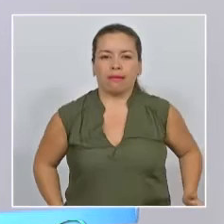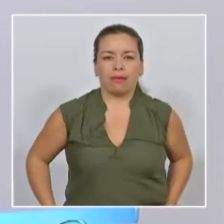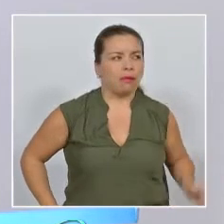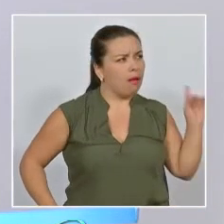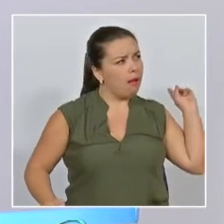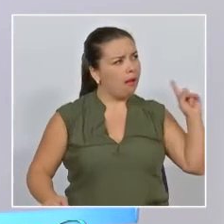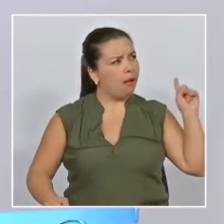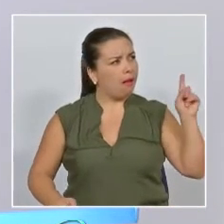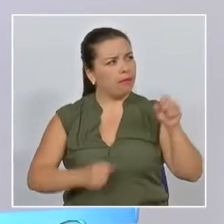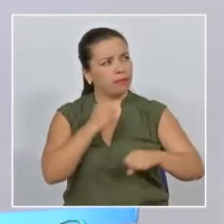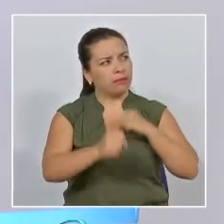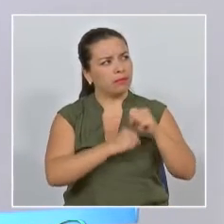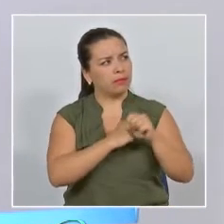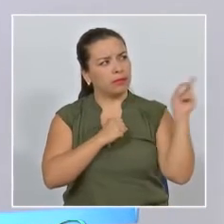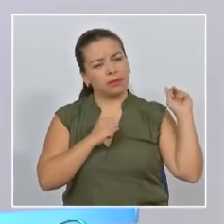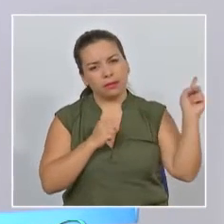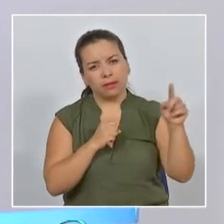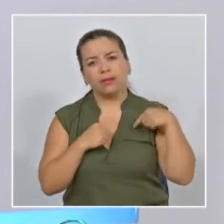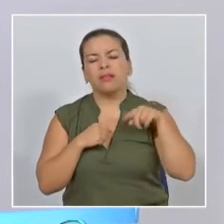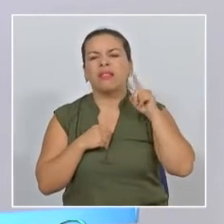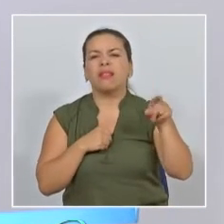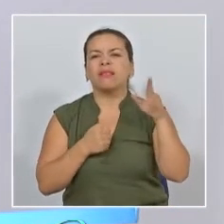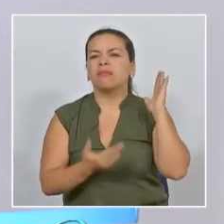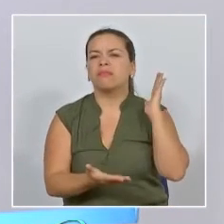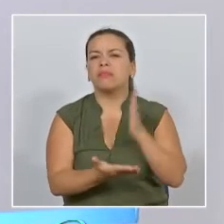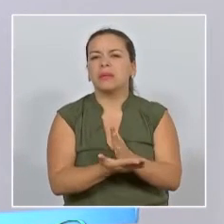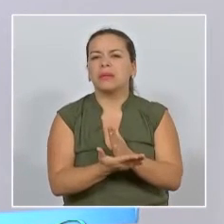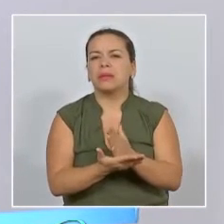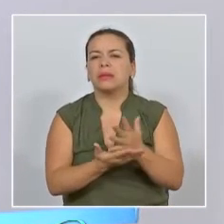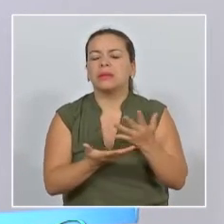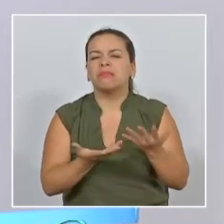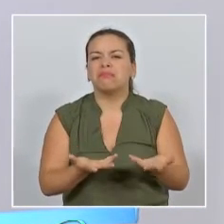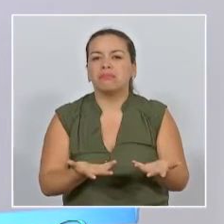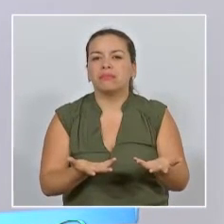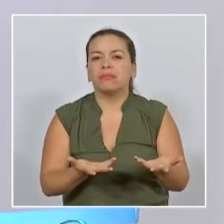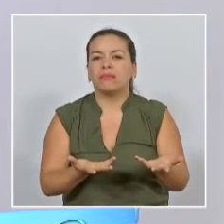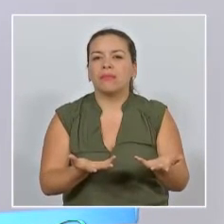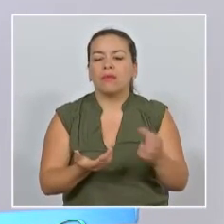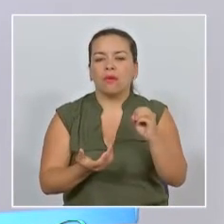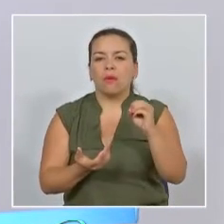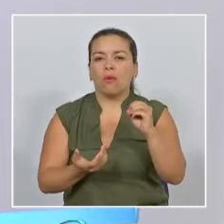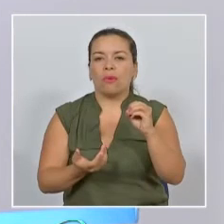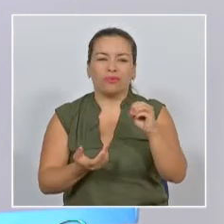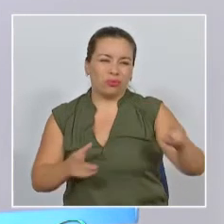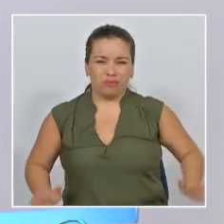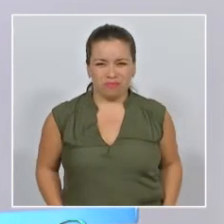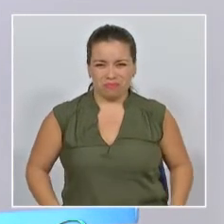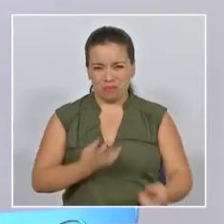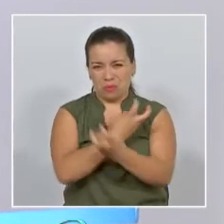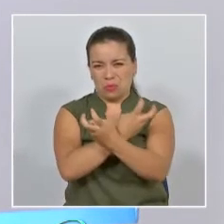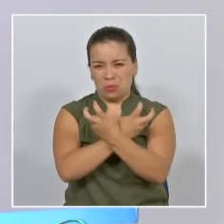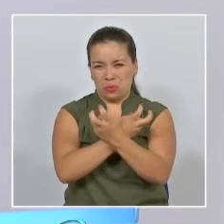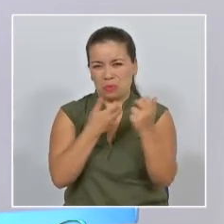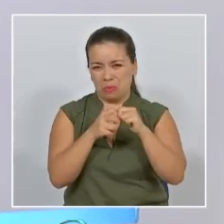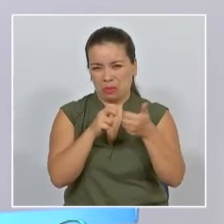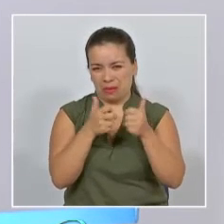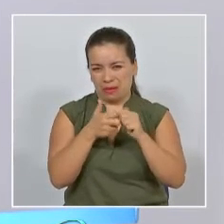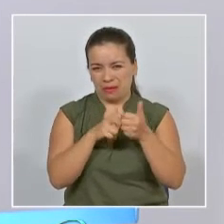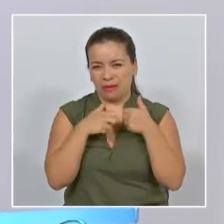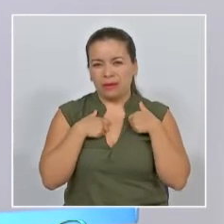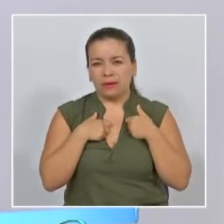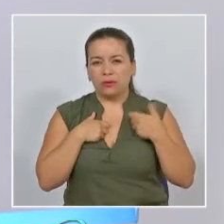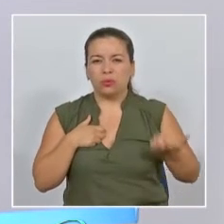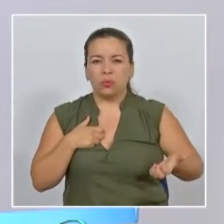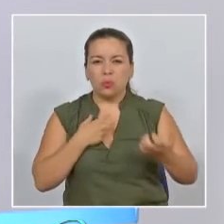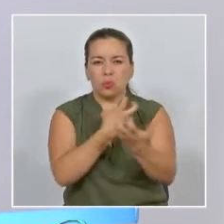años. Ella le dio una osteomielitis, entonces le rasparon